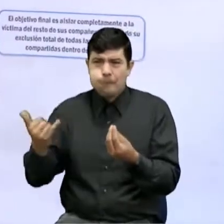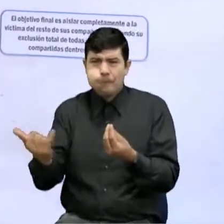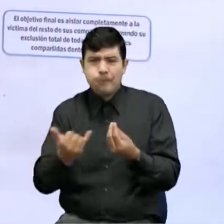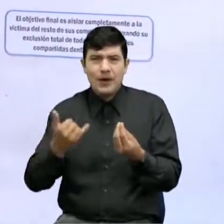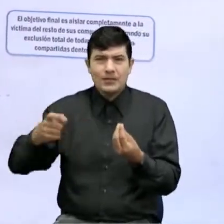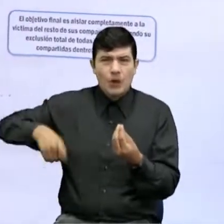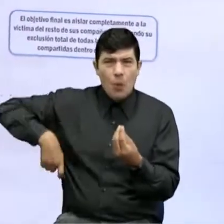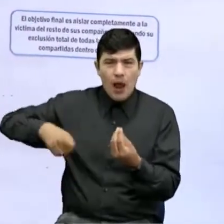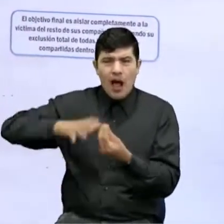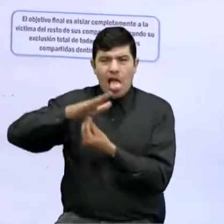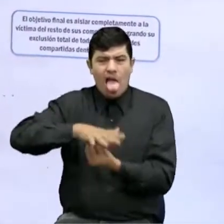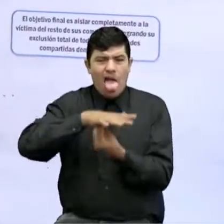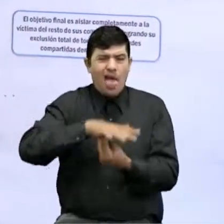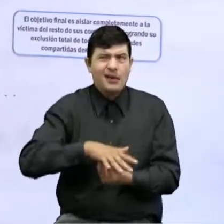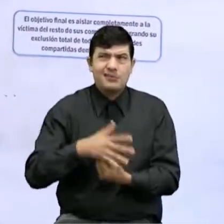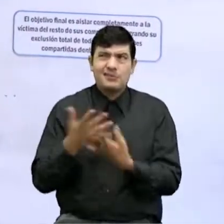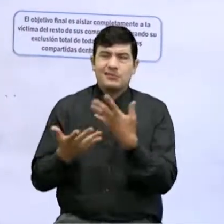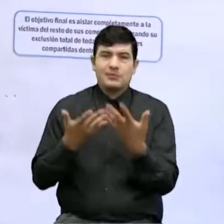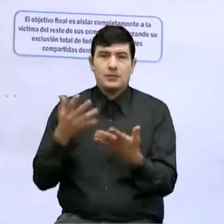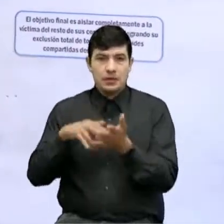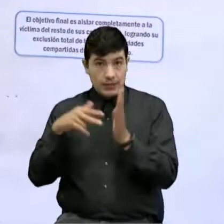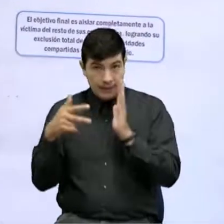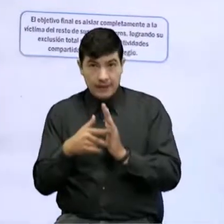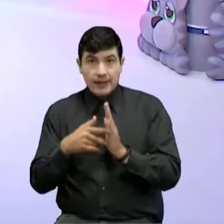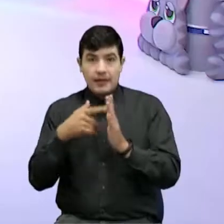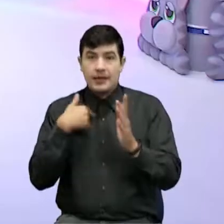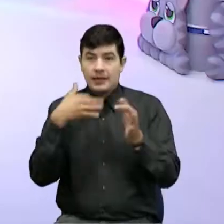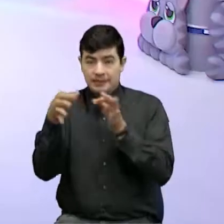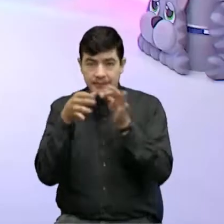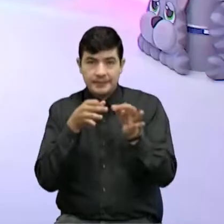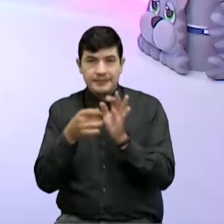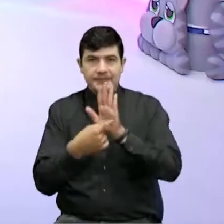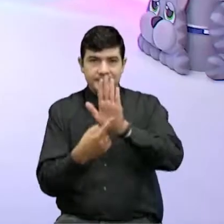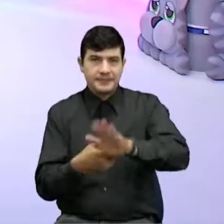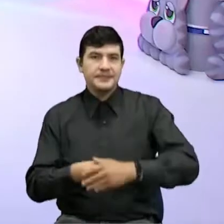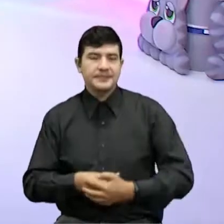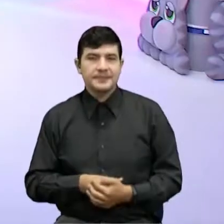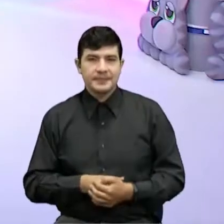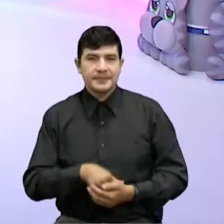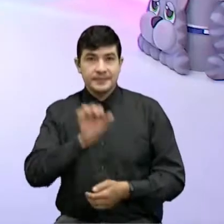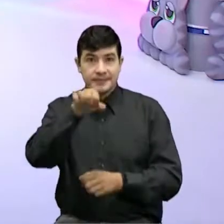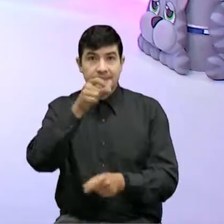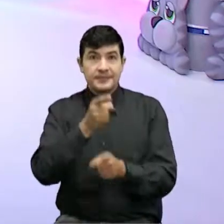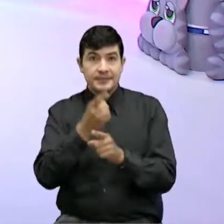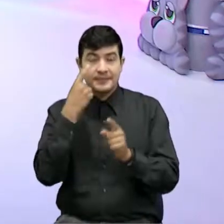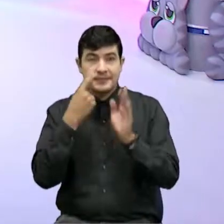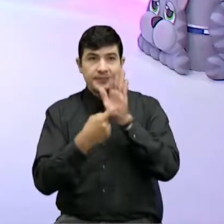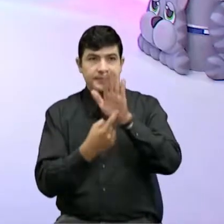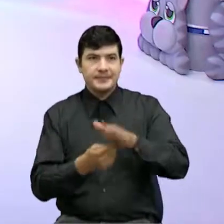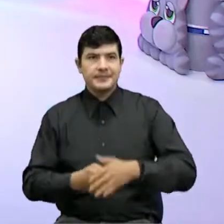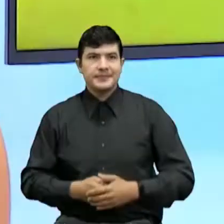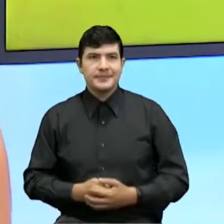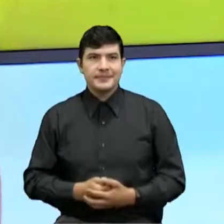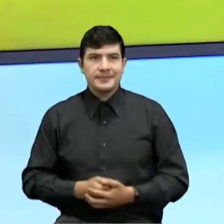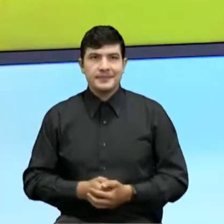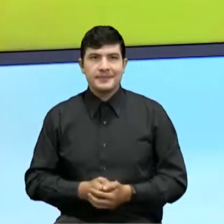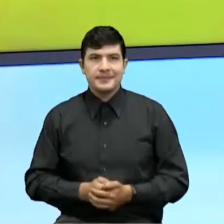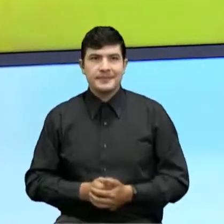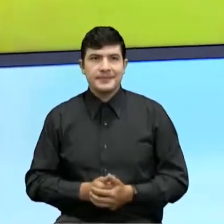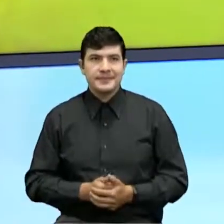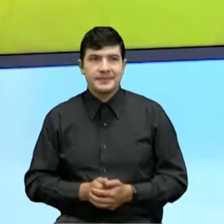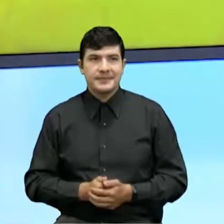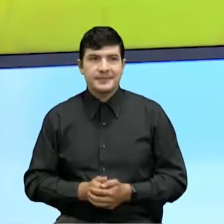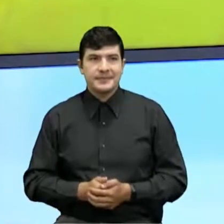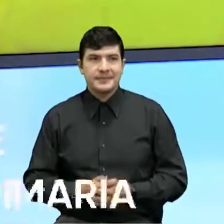tercero vamos a estar hablando qué es el acoso escolar o bullying, que le decimos. A ver, présteme por acá este monstrico hermoso